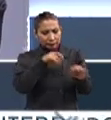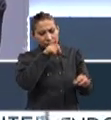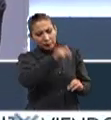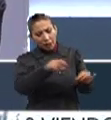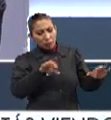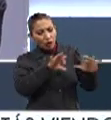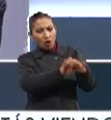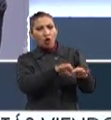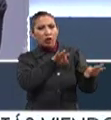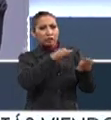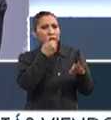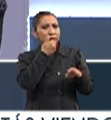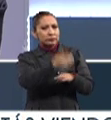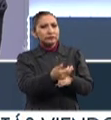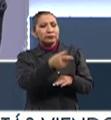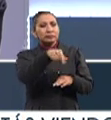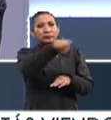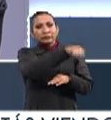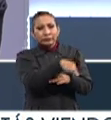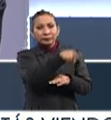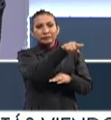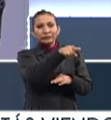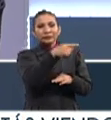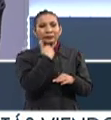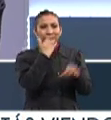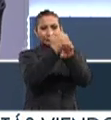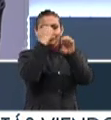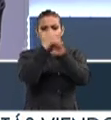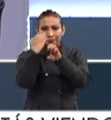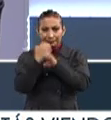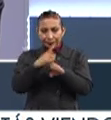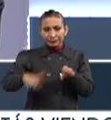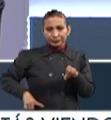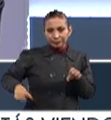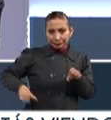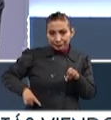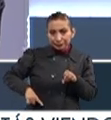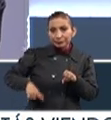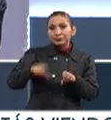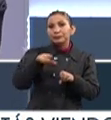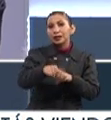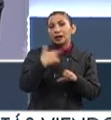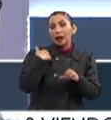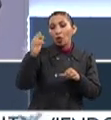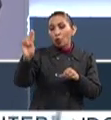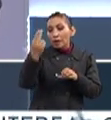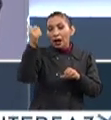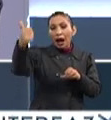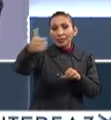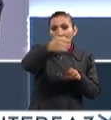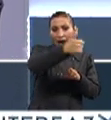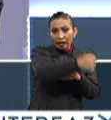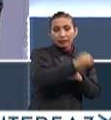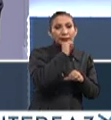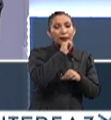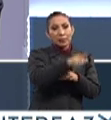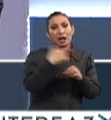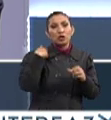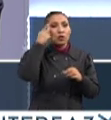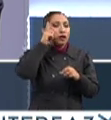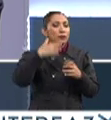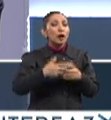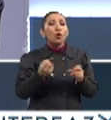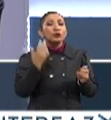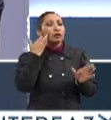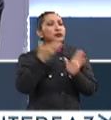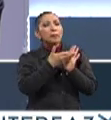trabajo muy bien coordinado de los estados, o sea, de los gobiernos, de los estados, de las universidades y, por supuesto, de los empresarios.